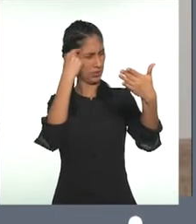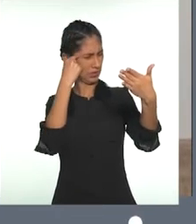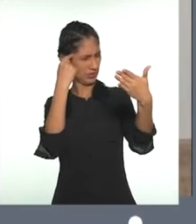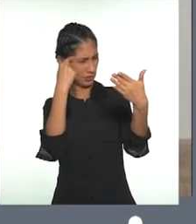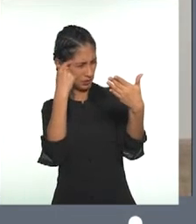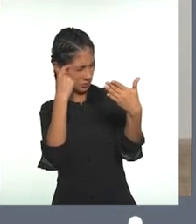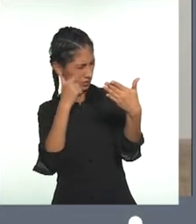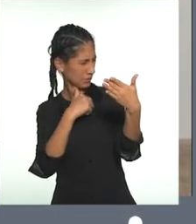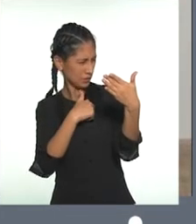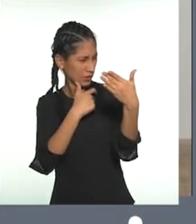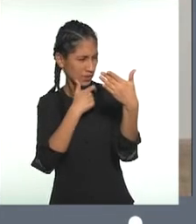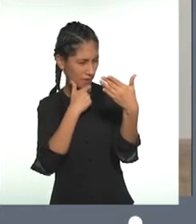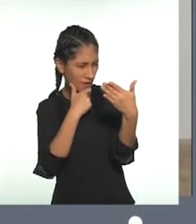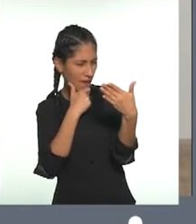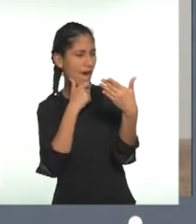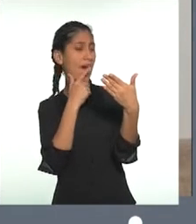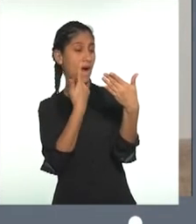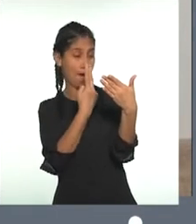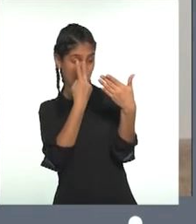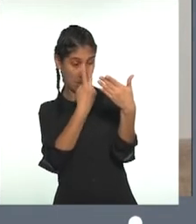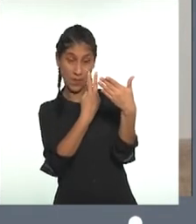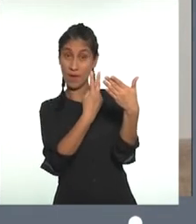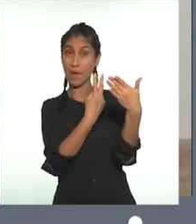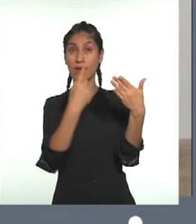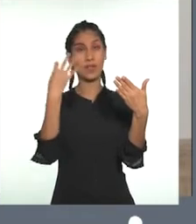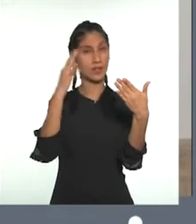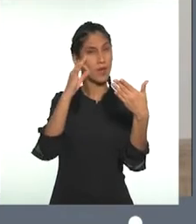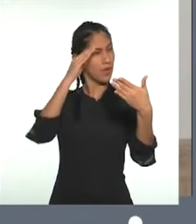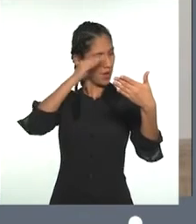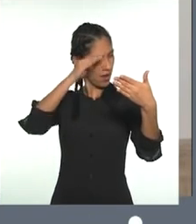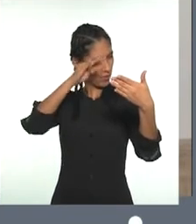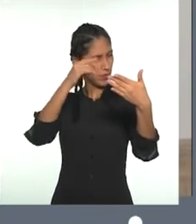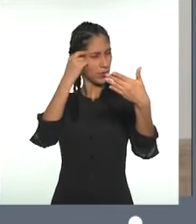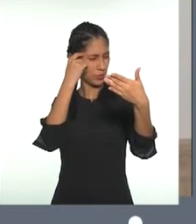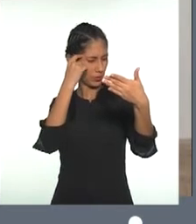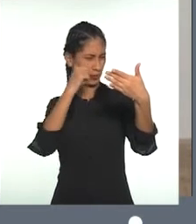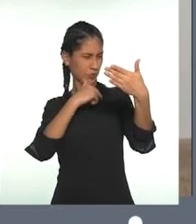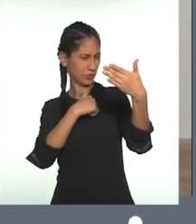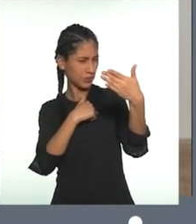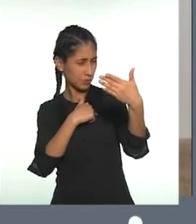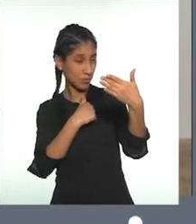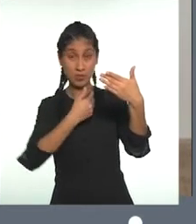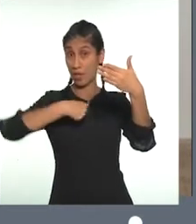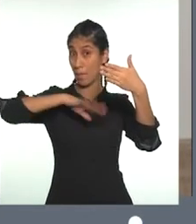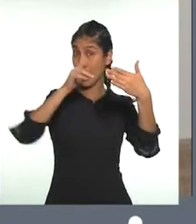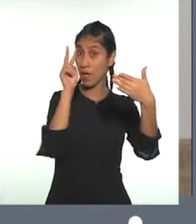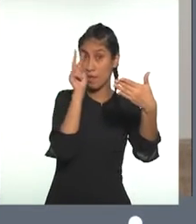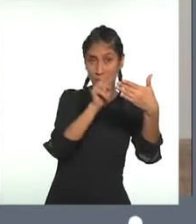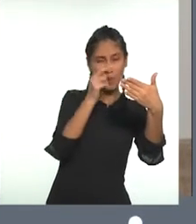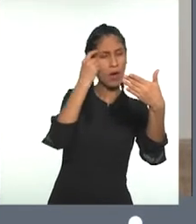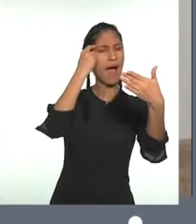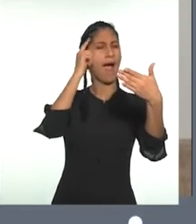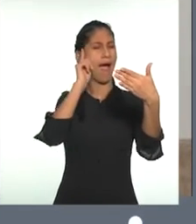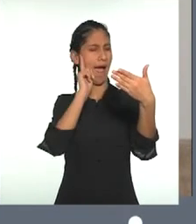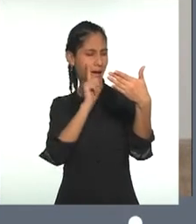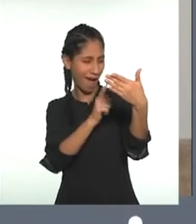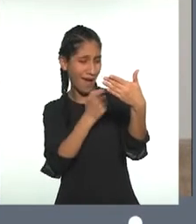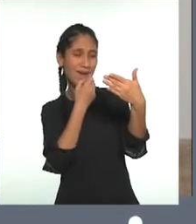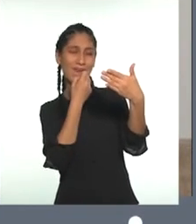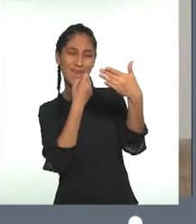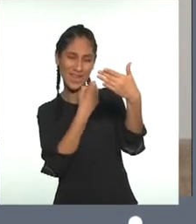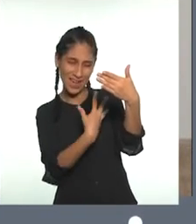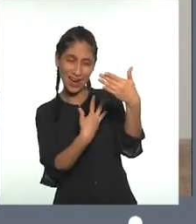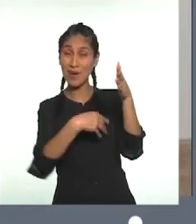interés y atención en nuestras manifestaciones artísticas y culturales. Mientras más vemos y apreciamos,